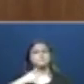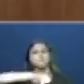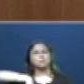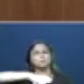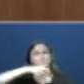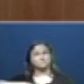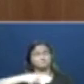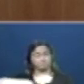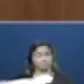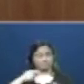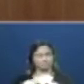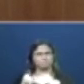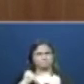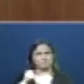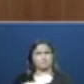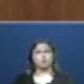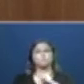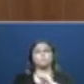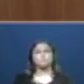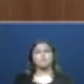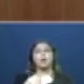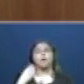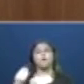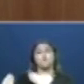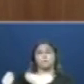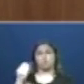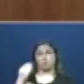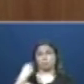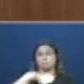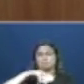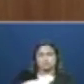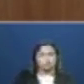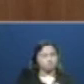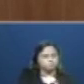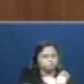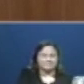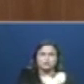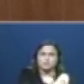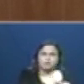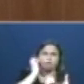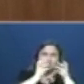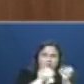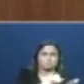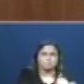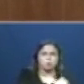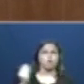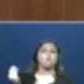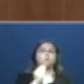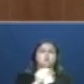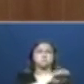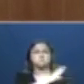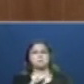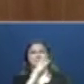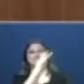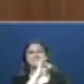esta manera el mantenimiento sustancial de los fondos que actualmente reciben nuestros agricultores y ganaderos que que suponen en al